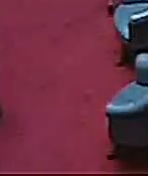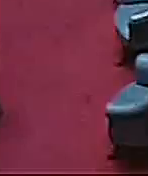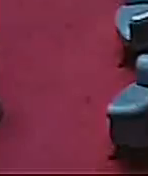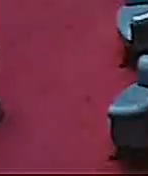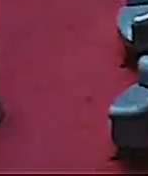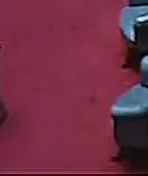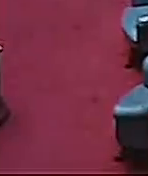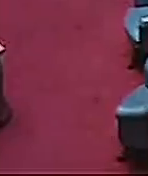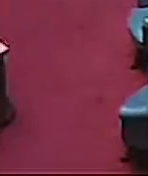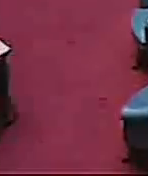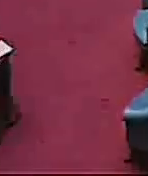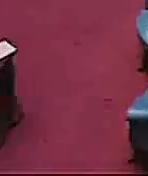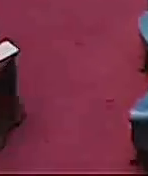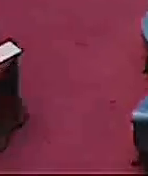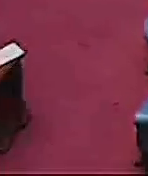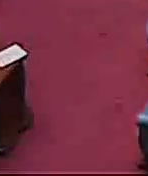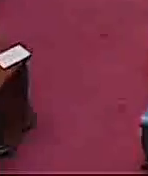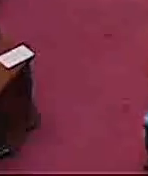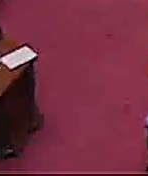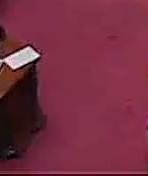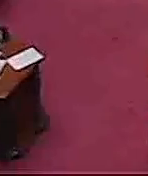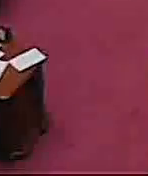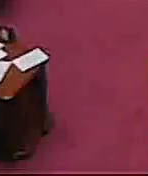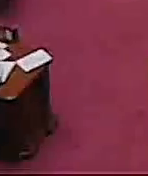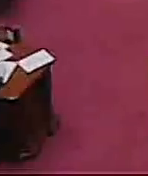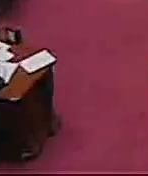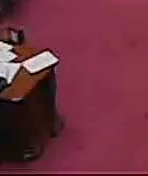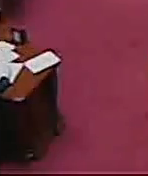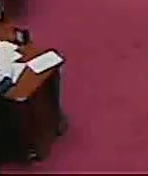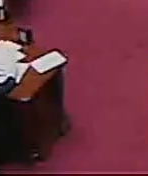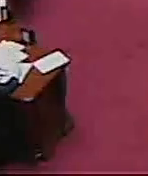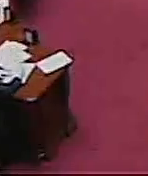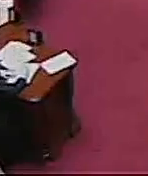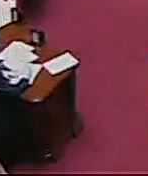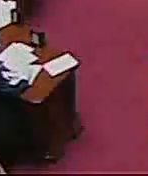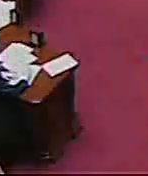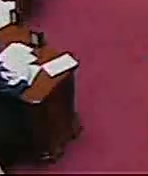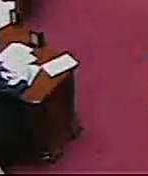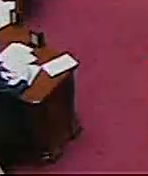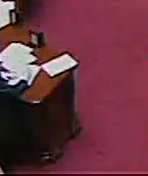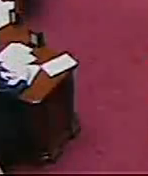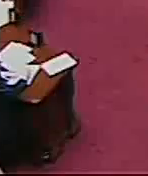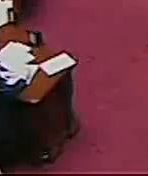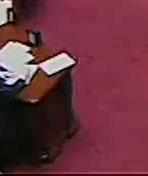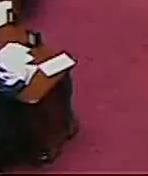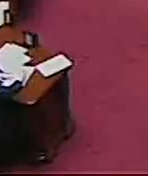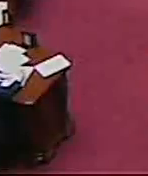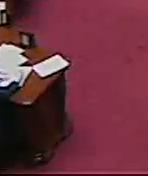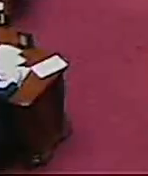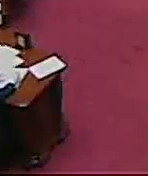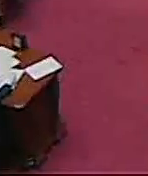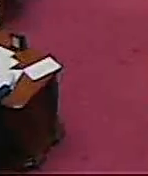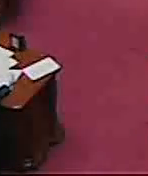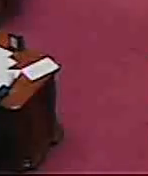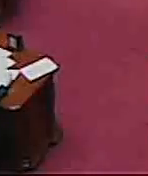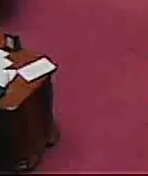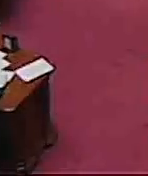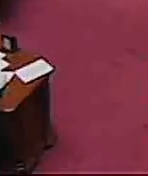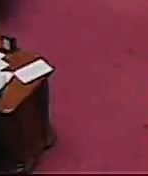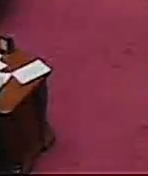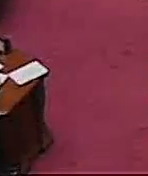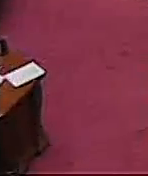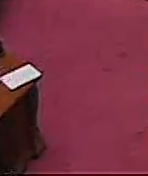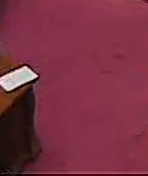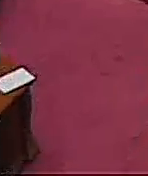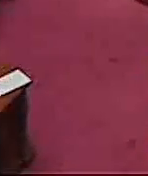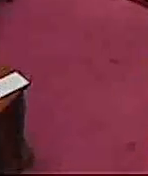está pasando en sala en este momento porque se está procediendo a el respaldo que está otorgando